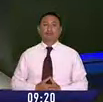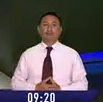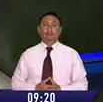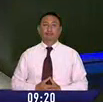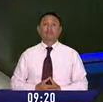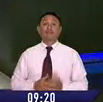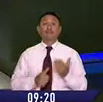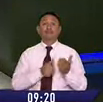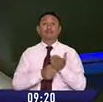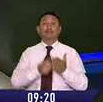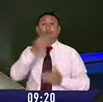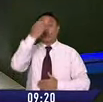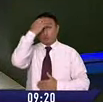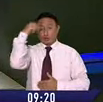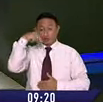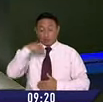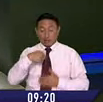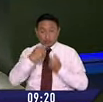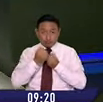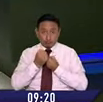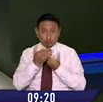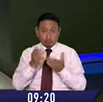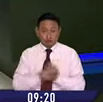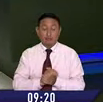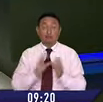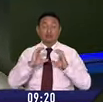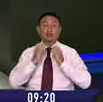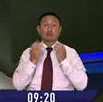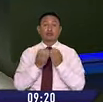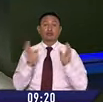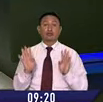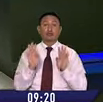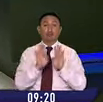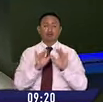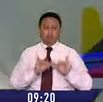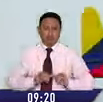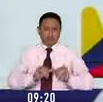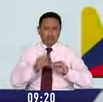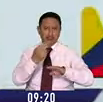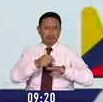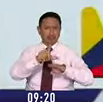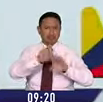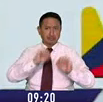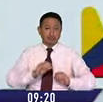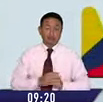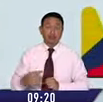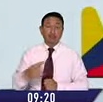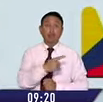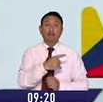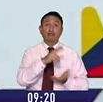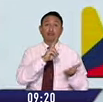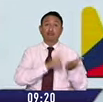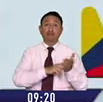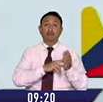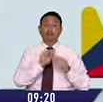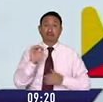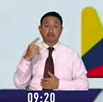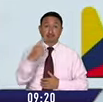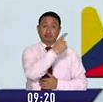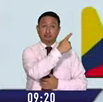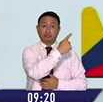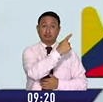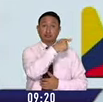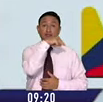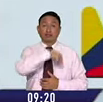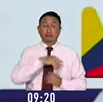El Ministerio de Educación acaba de emitir información, las clases presenciales se mantienen con normalidad, esto está ya puesto en nuestra pantalla, en el marco de